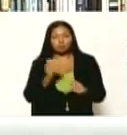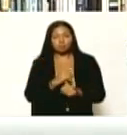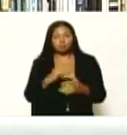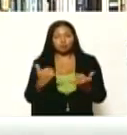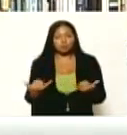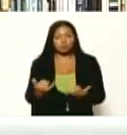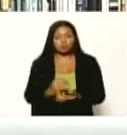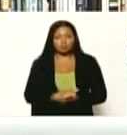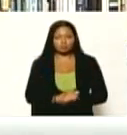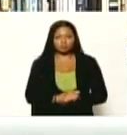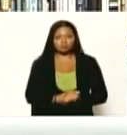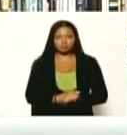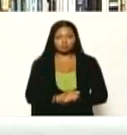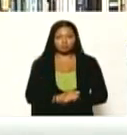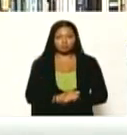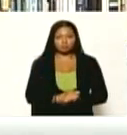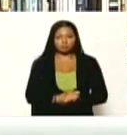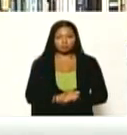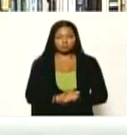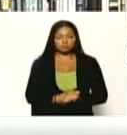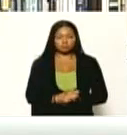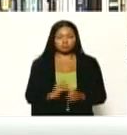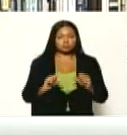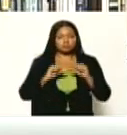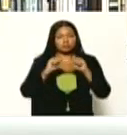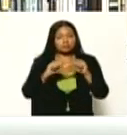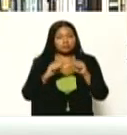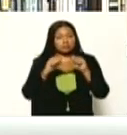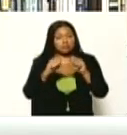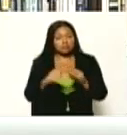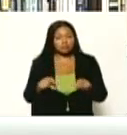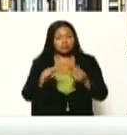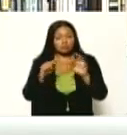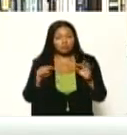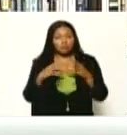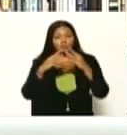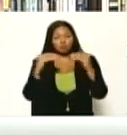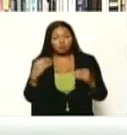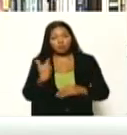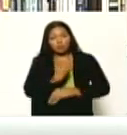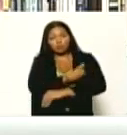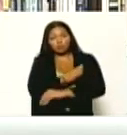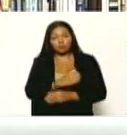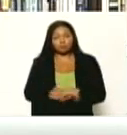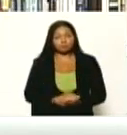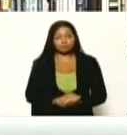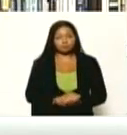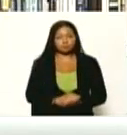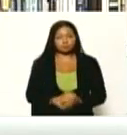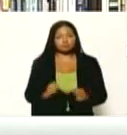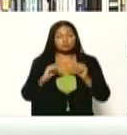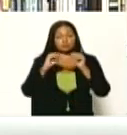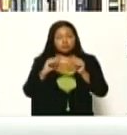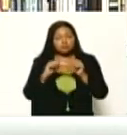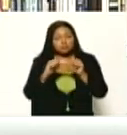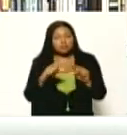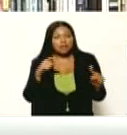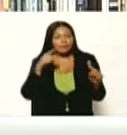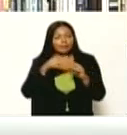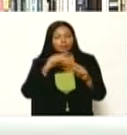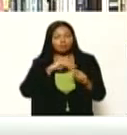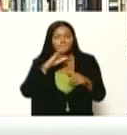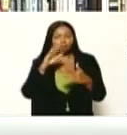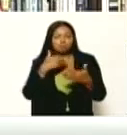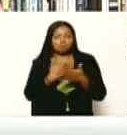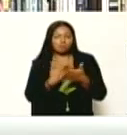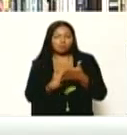toquemos para avanzar en la consecución de todas las vacunas y avanzar en la meta que me he propuesto,